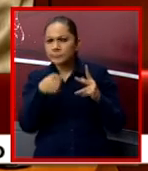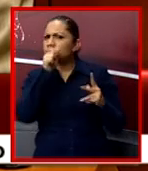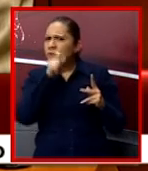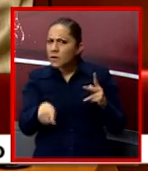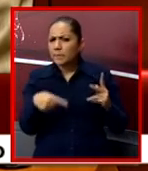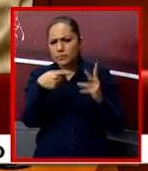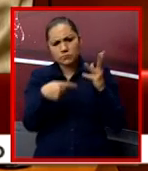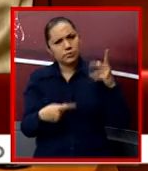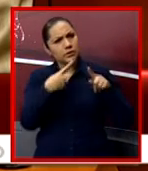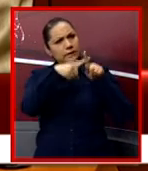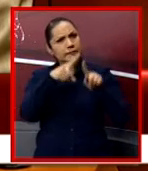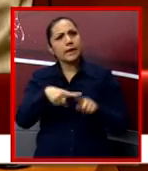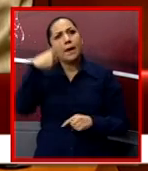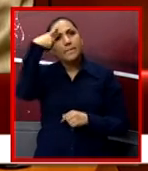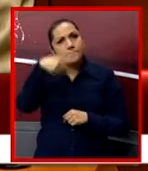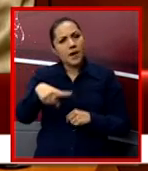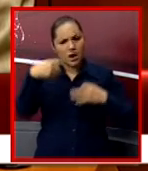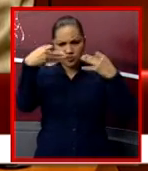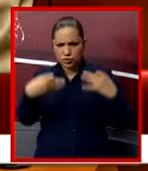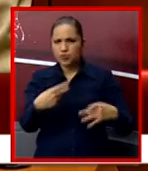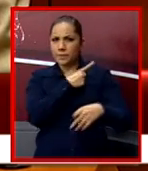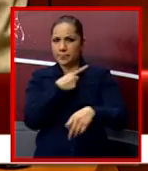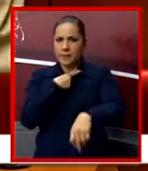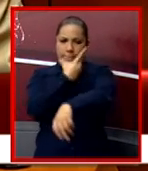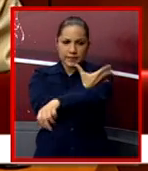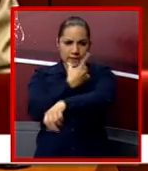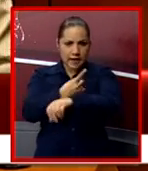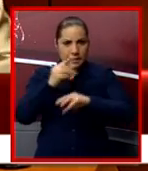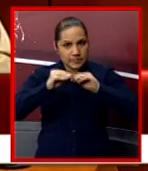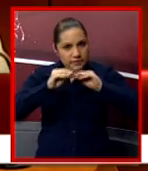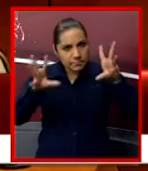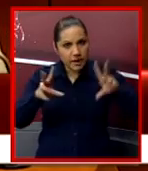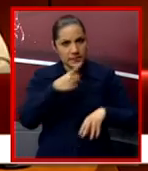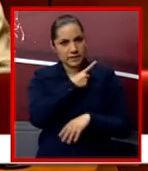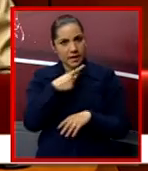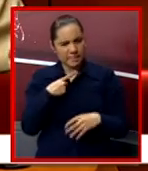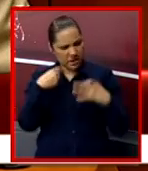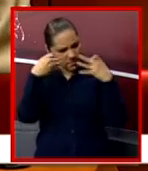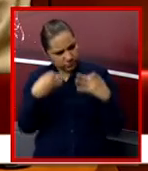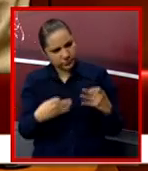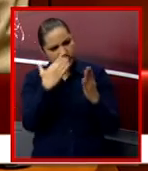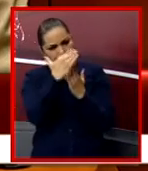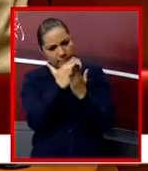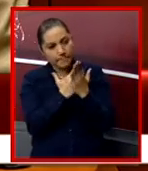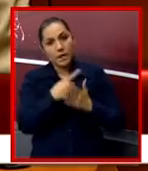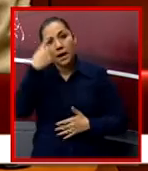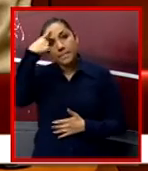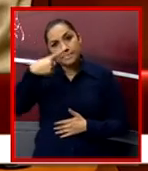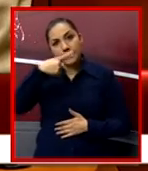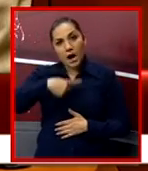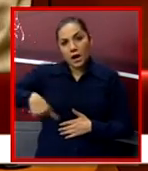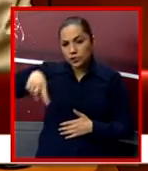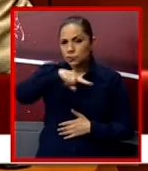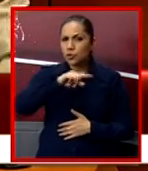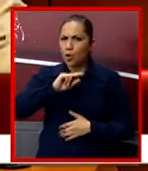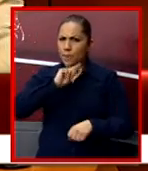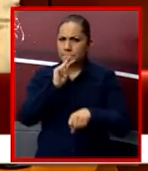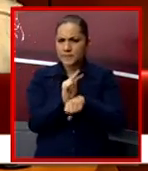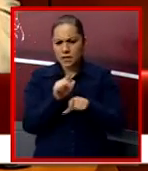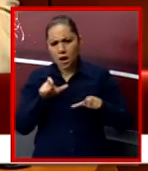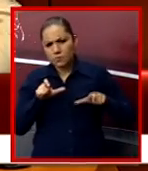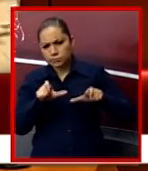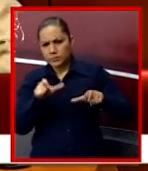máxima transparencia en la erradicación y ejercicio de recursos bajo un mecanismo de vigilancia y